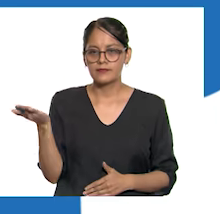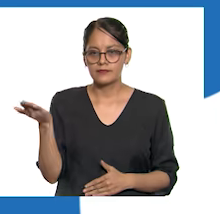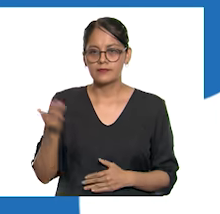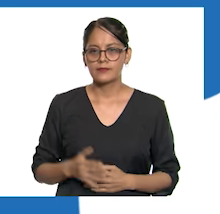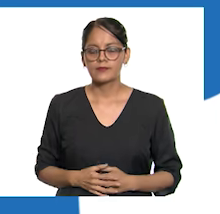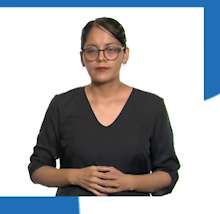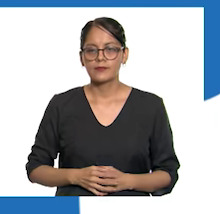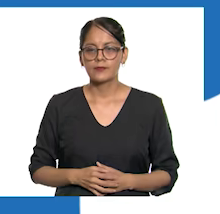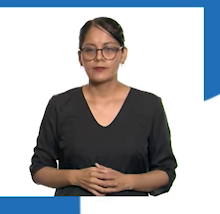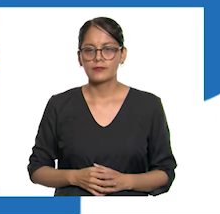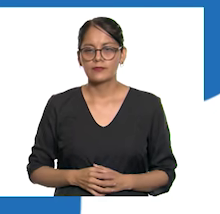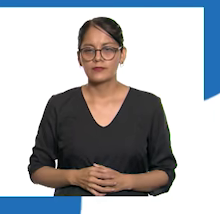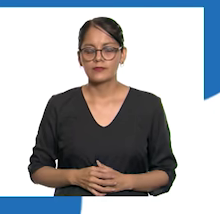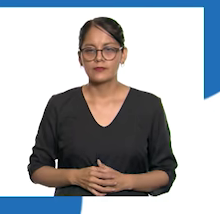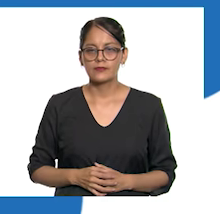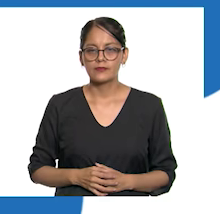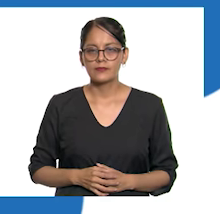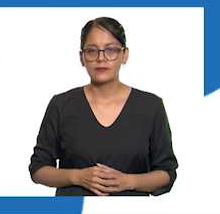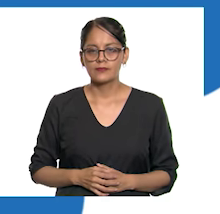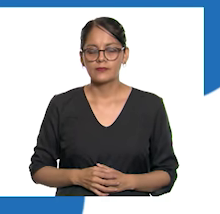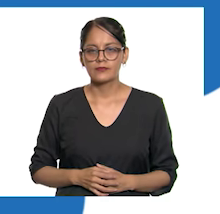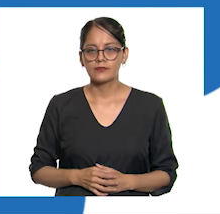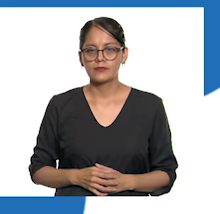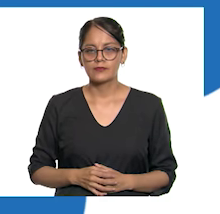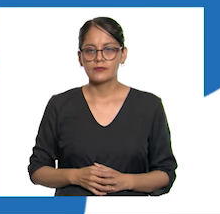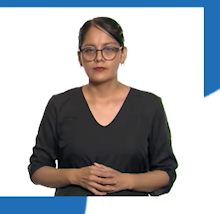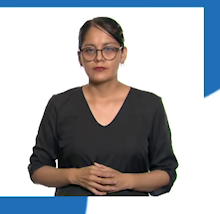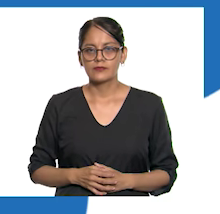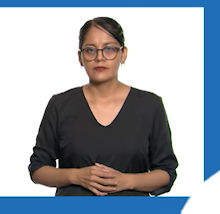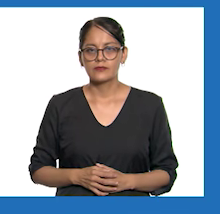5541-7204-13 100 líneas.